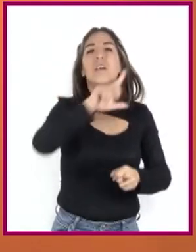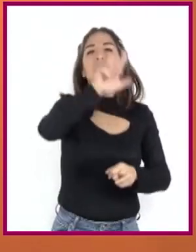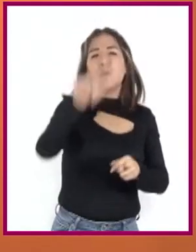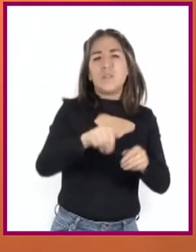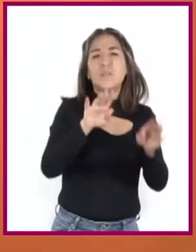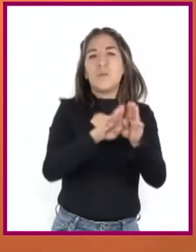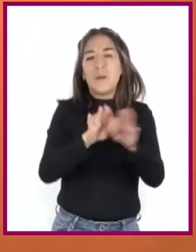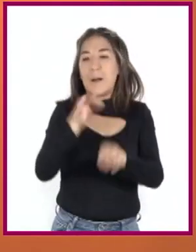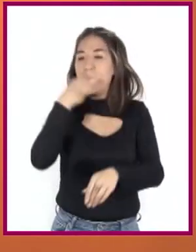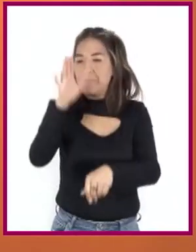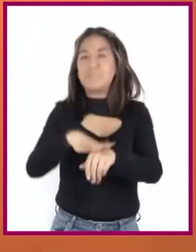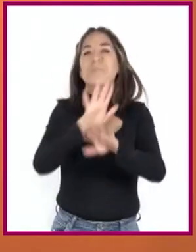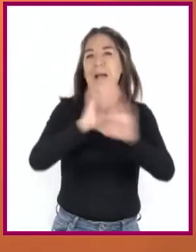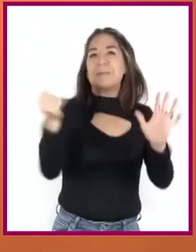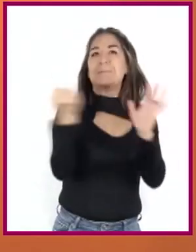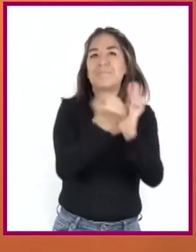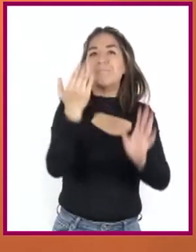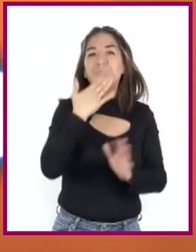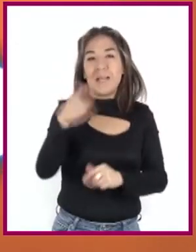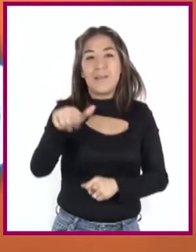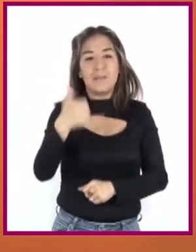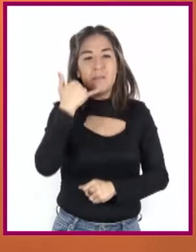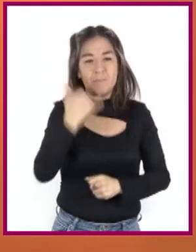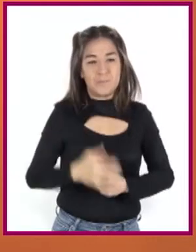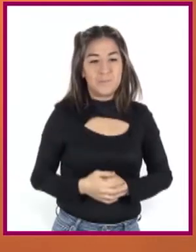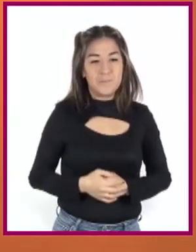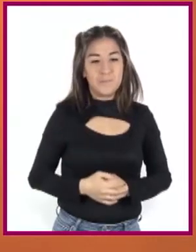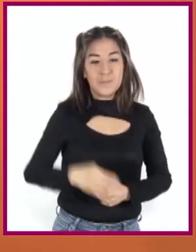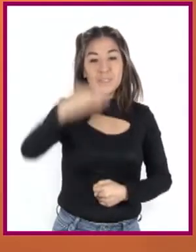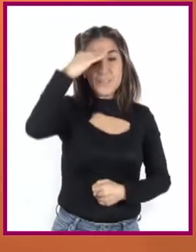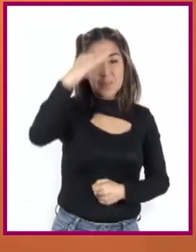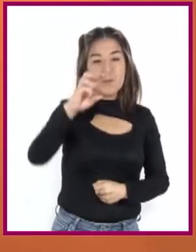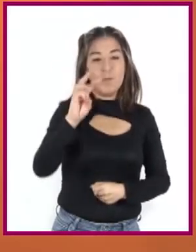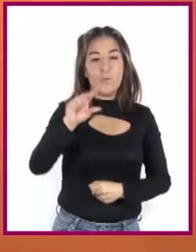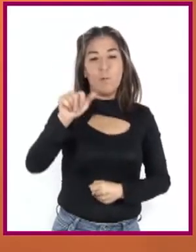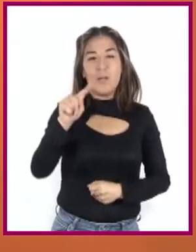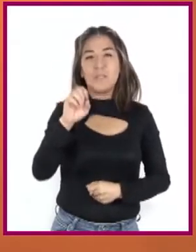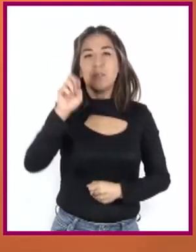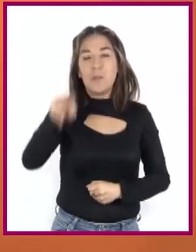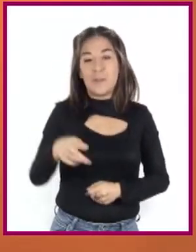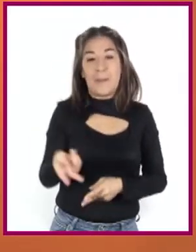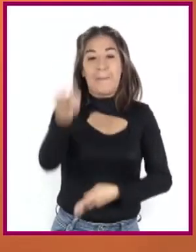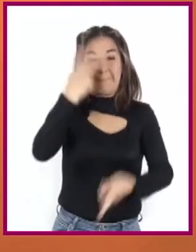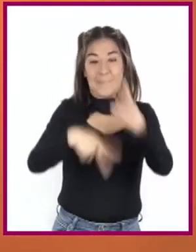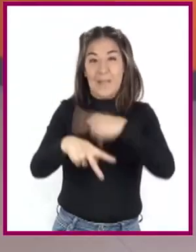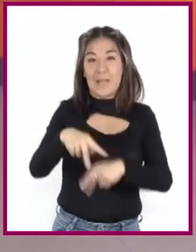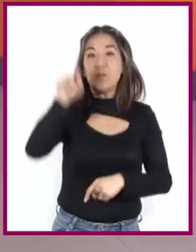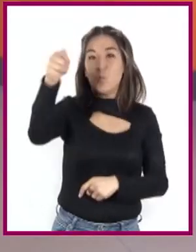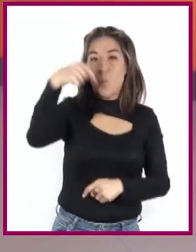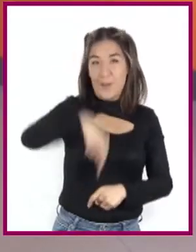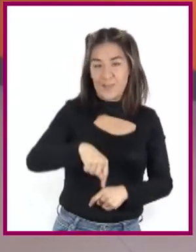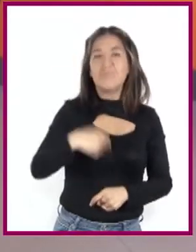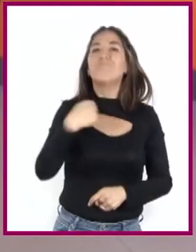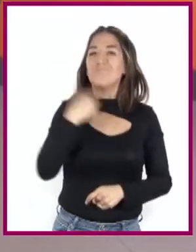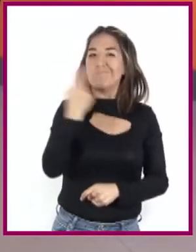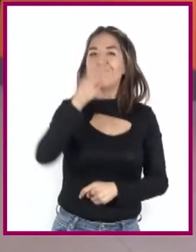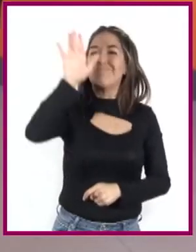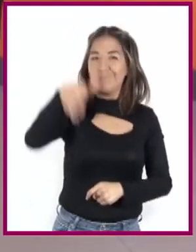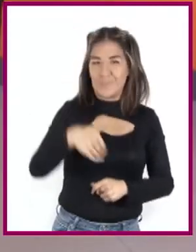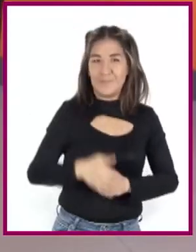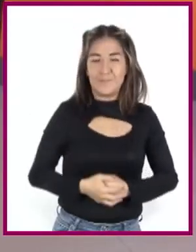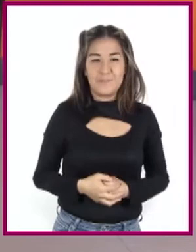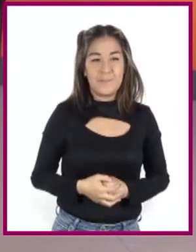pronunciaría a través de su teléfono la famosa frase: "Señor Watson, venga aquí, le necesito". Pero